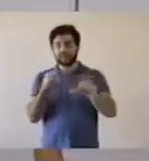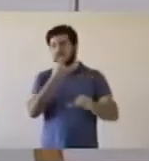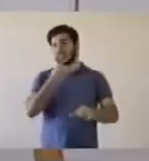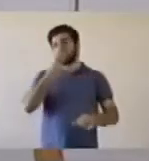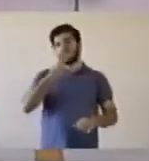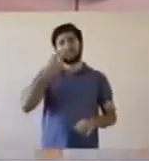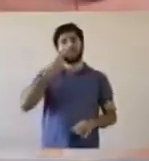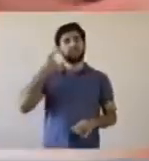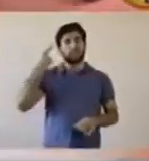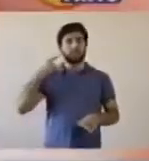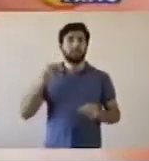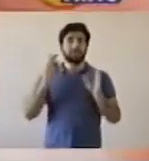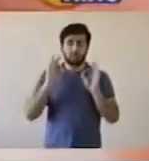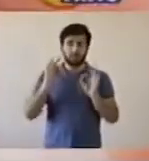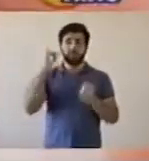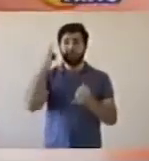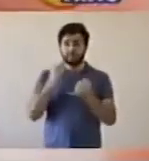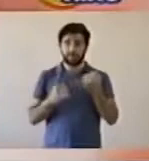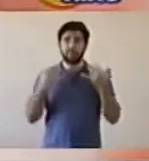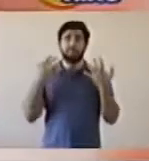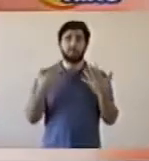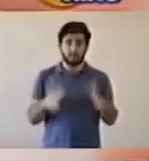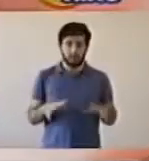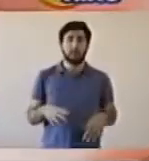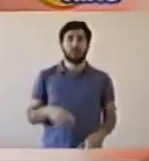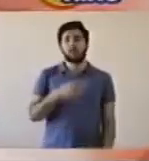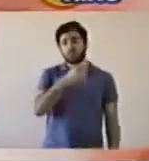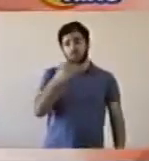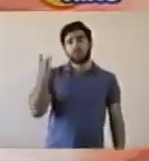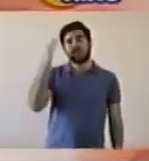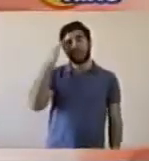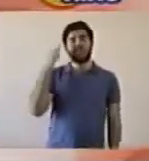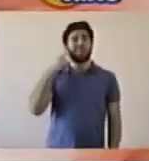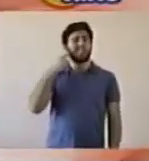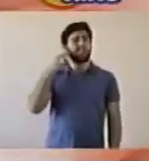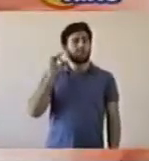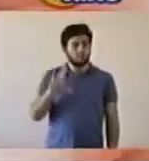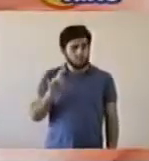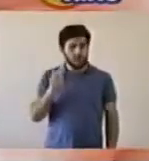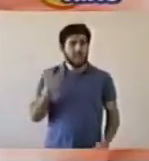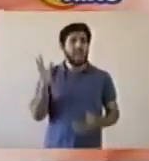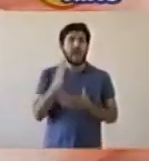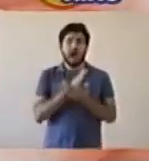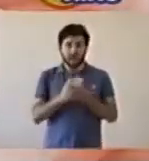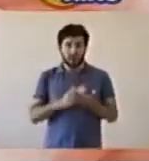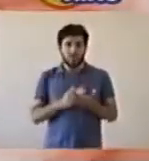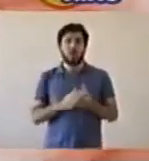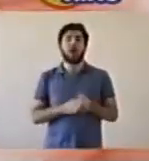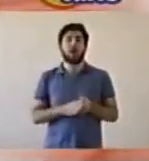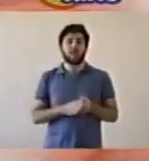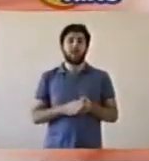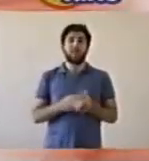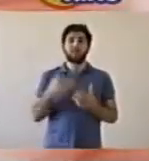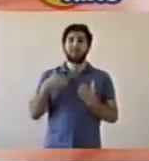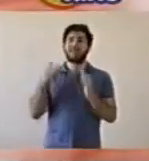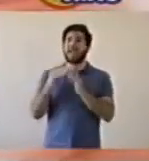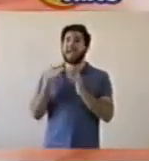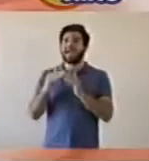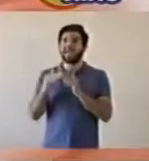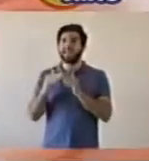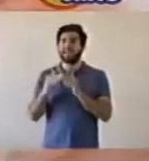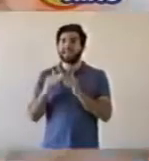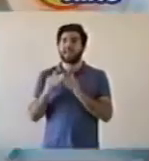de tela. Para finalizar, es importante saber que en caso de algún dolor dental, no utilizar alternativas caseras